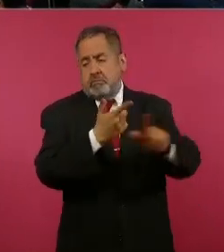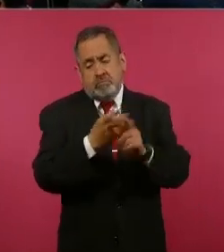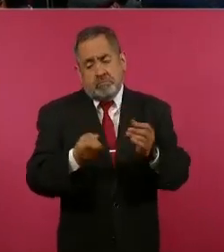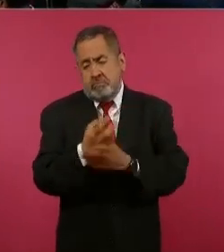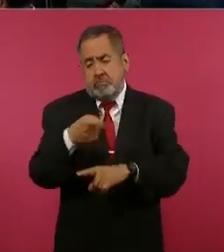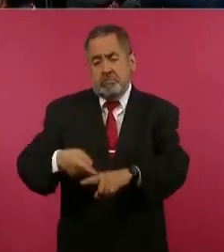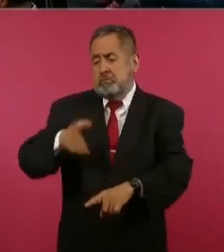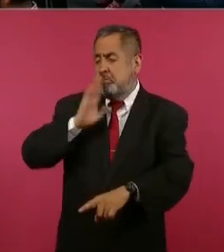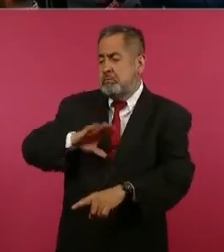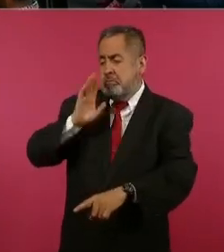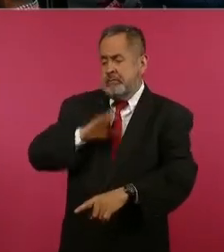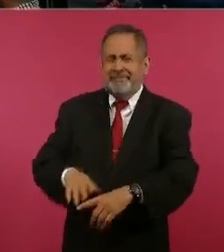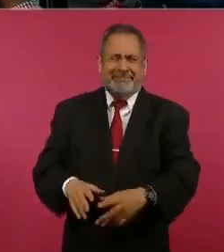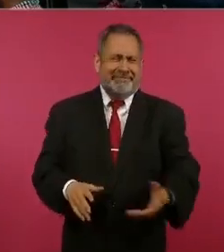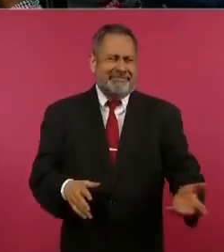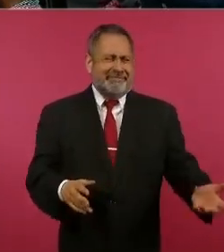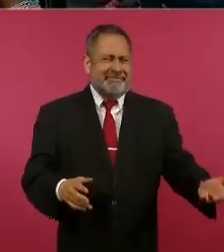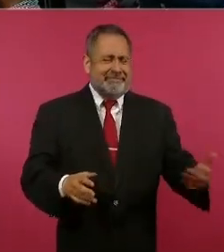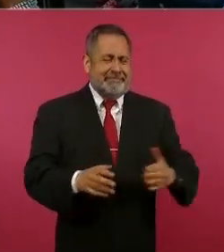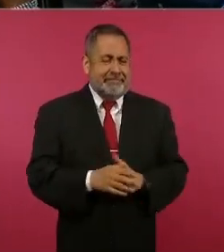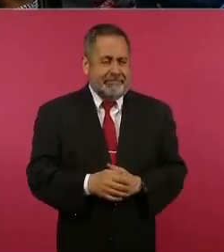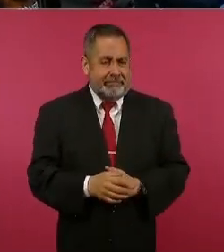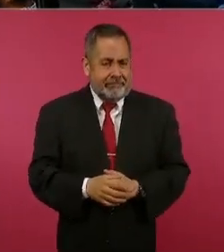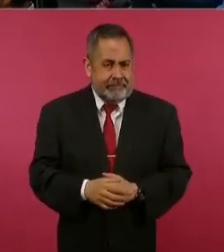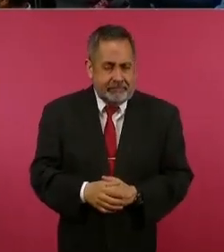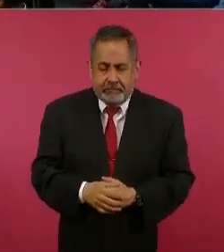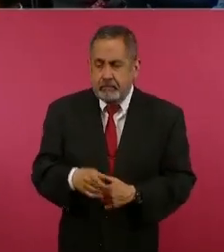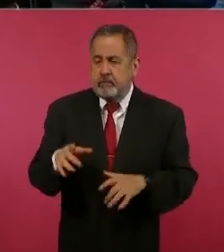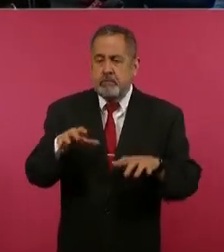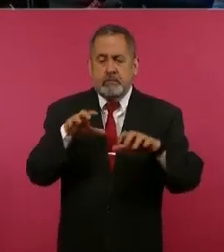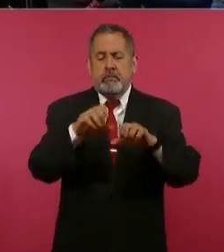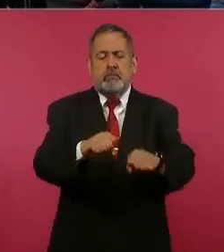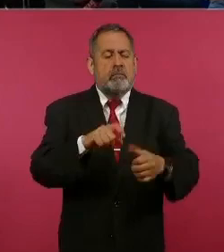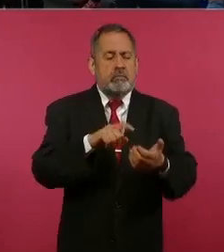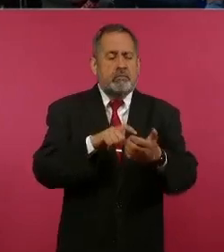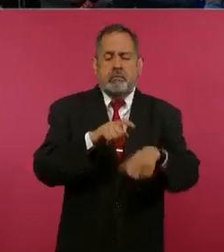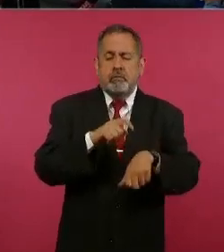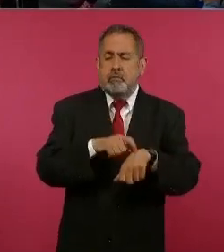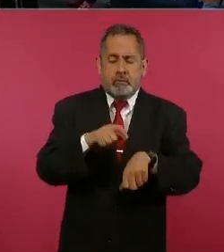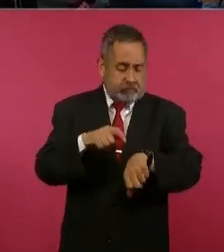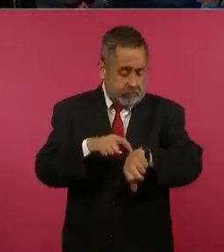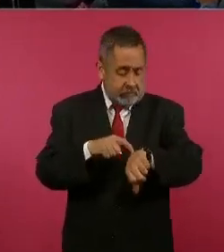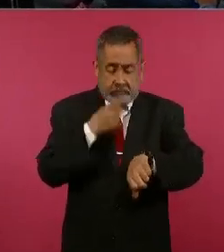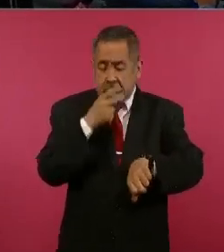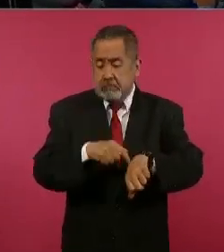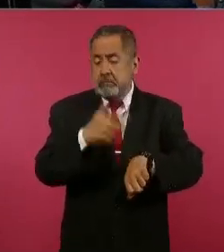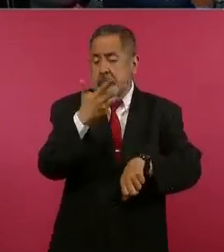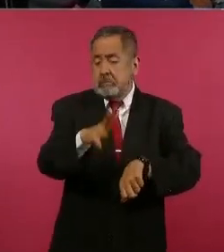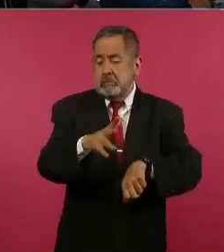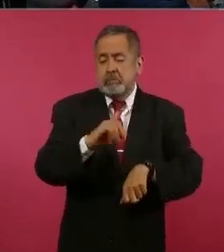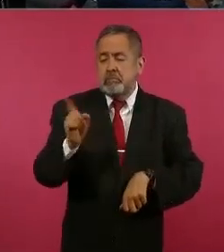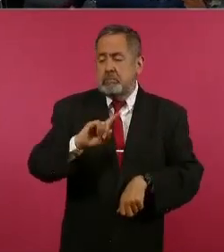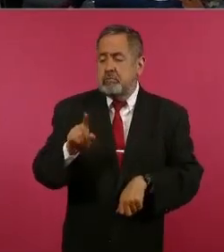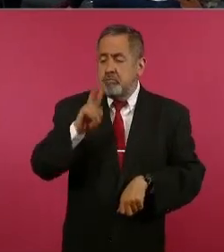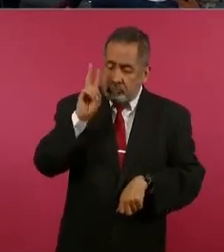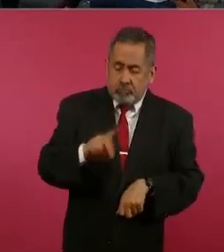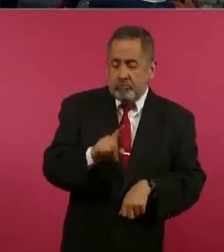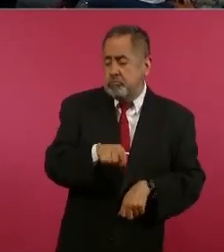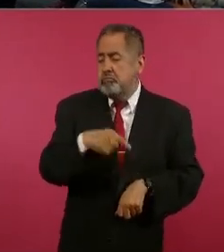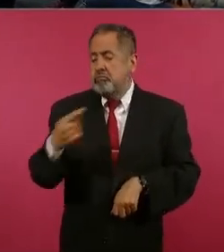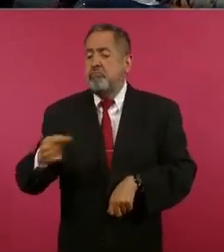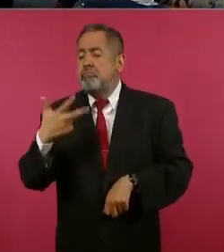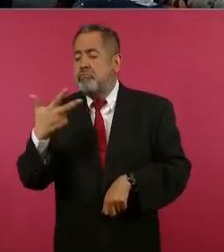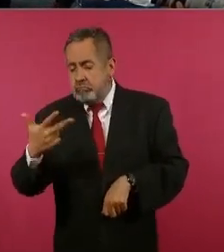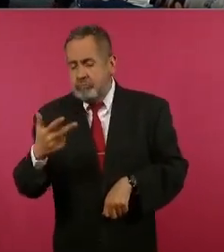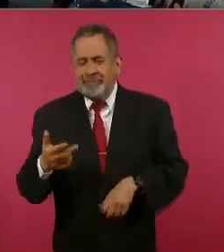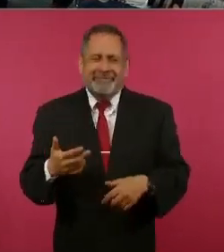que no se detuvo a las 10, sino a las 20 horas,